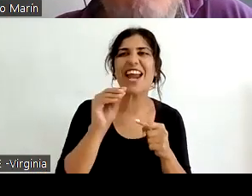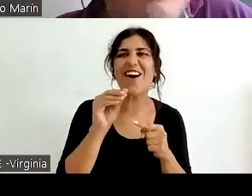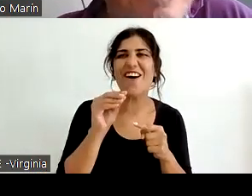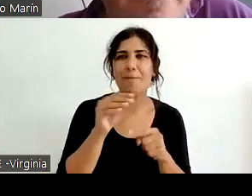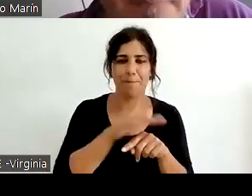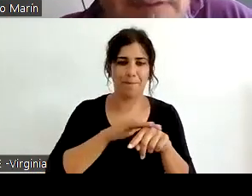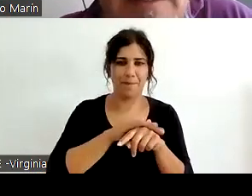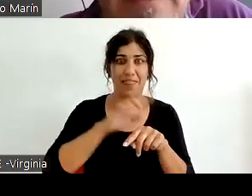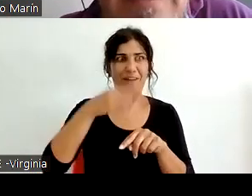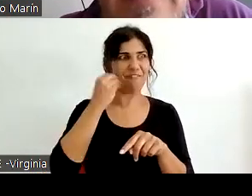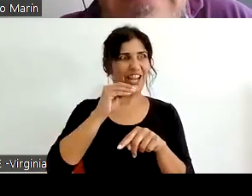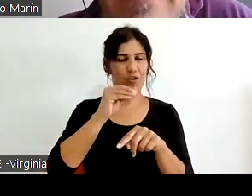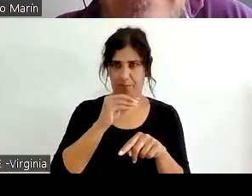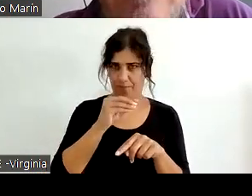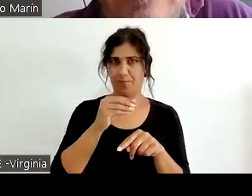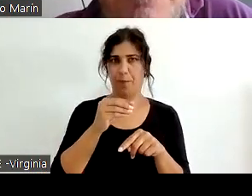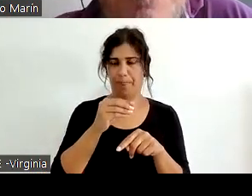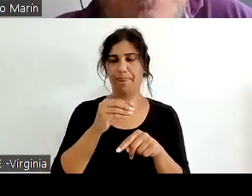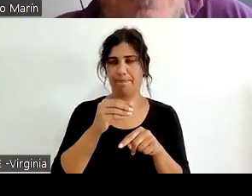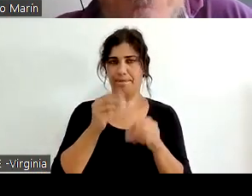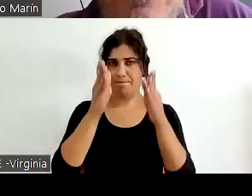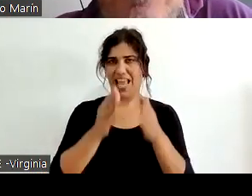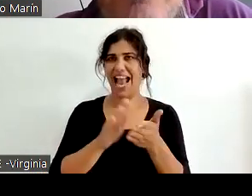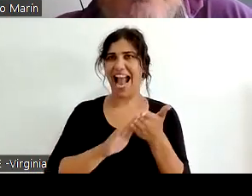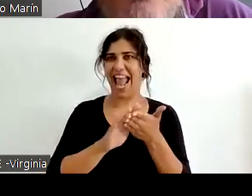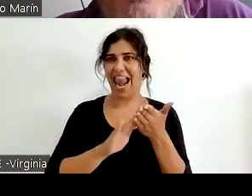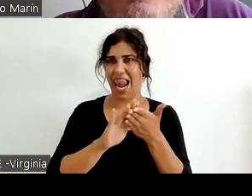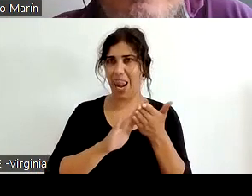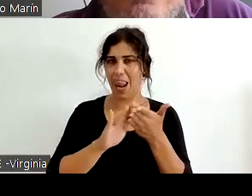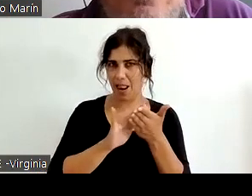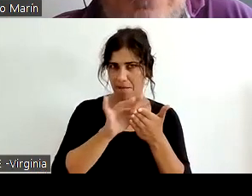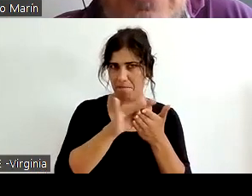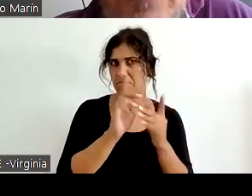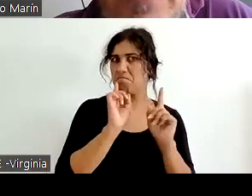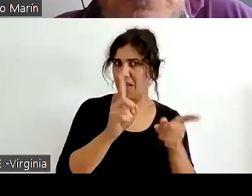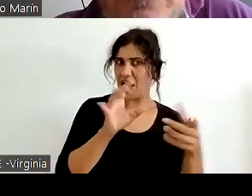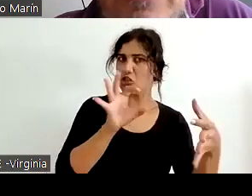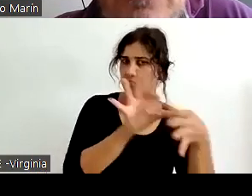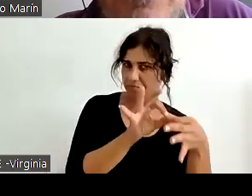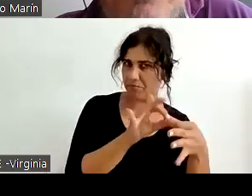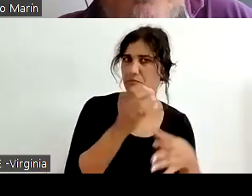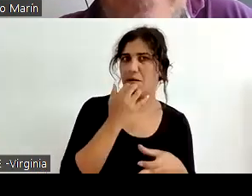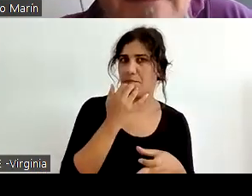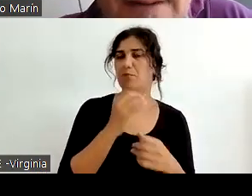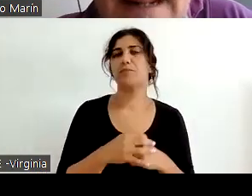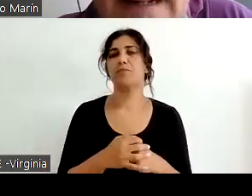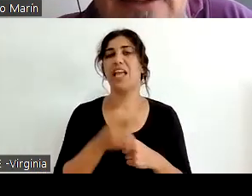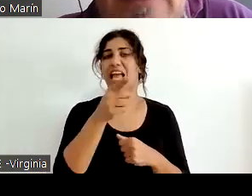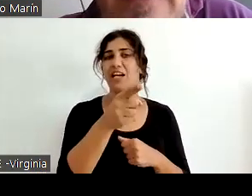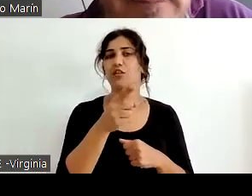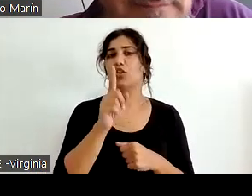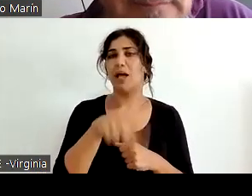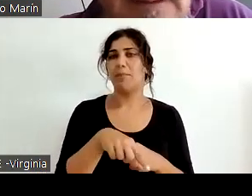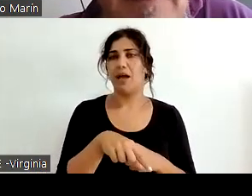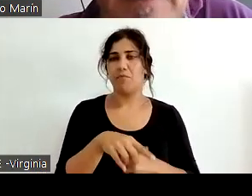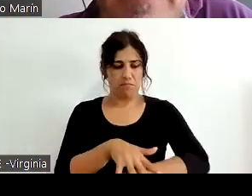MSM Body Gel sería el más adecuado en estos casos. Con esto conseguimos, sobre todo, enfriar la